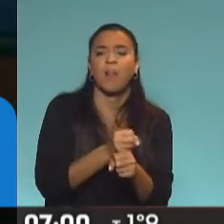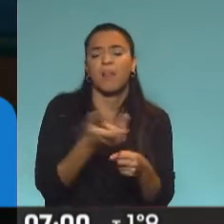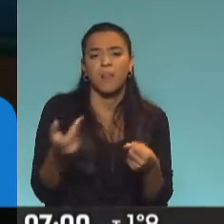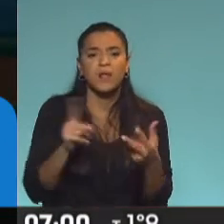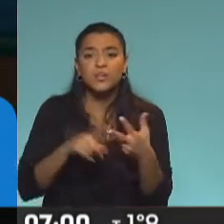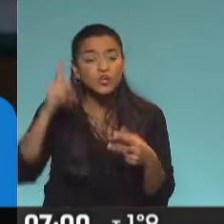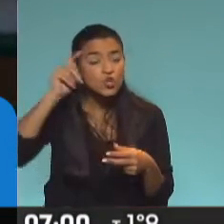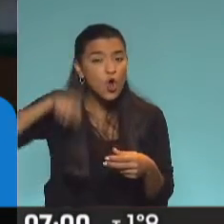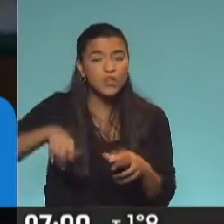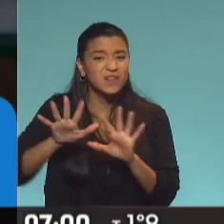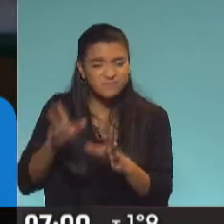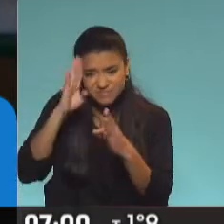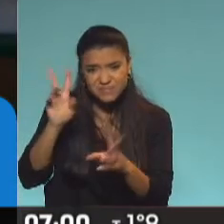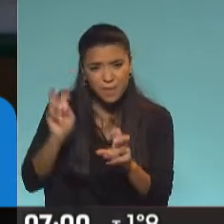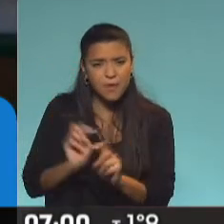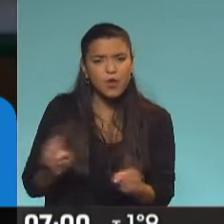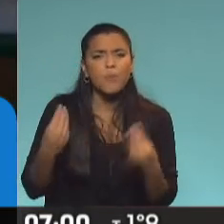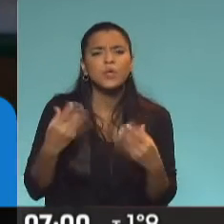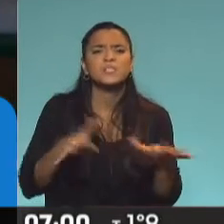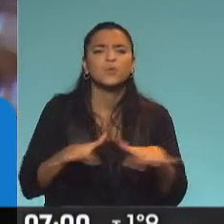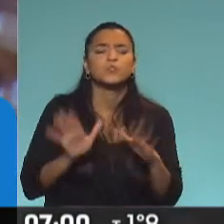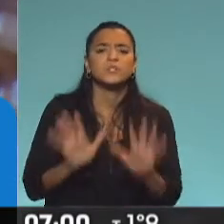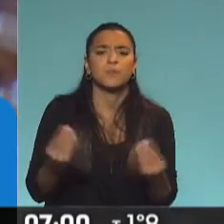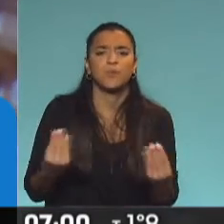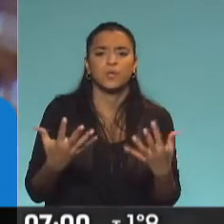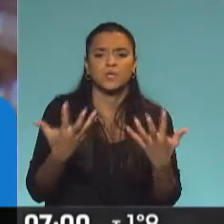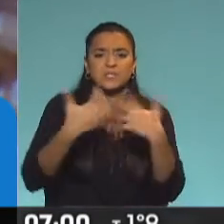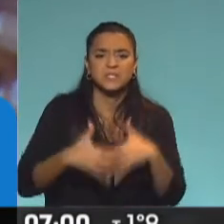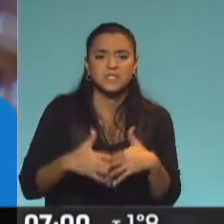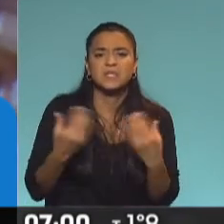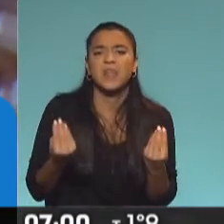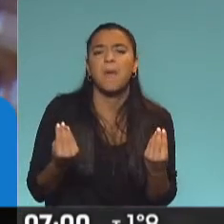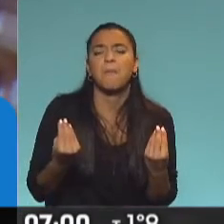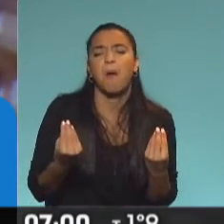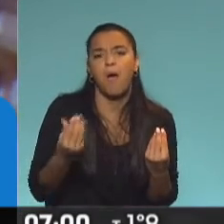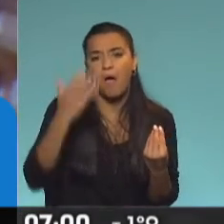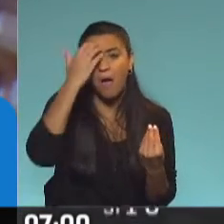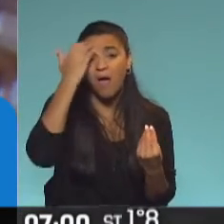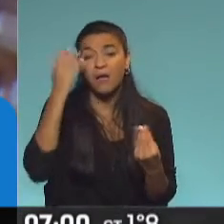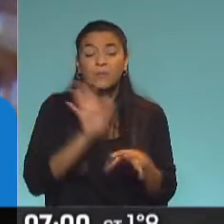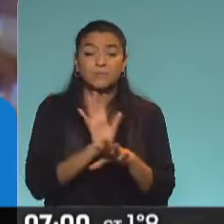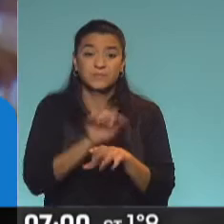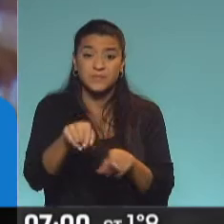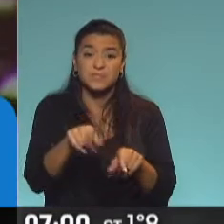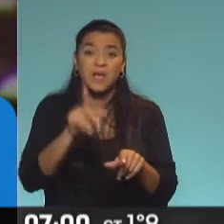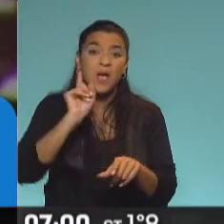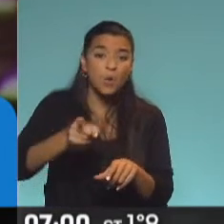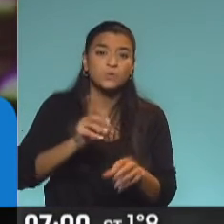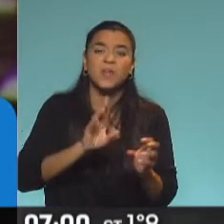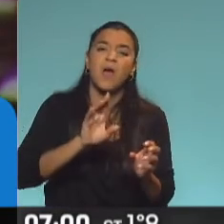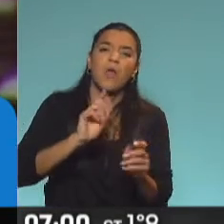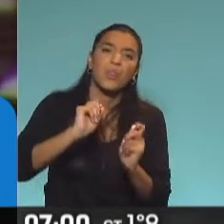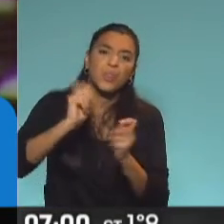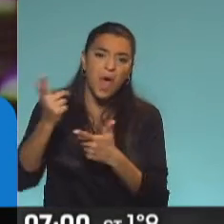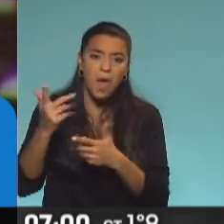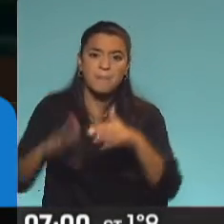y la Corte no está para eso. ¿Pero por qué se da esa situación? ¿Porque el sistema de apelaciones es el que determina que ese tipo de causas lleguen hasta el máximo